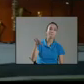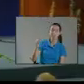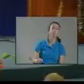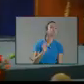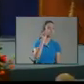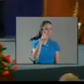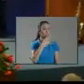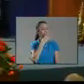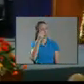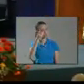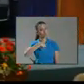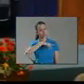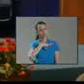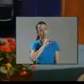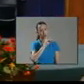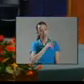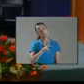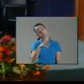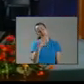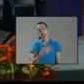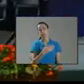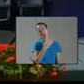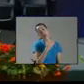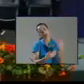Así te reciben, ¿eh? Amén.